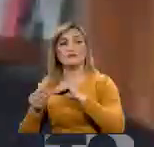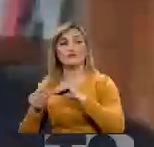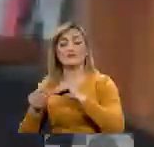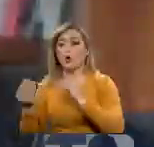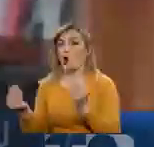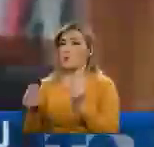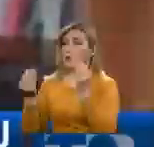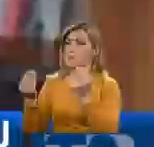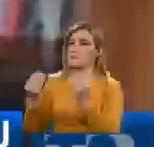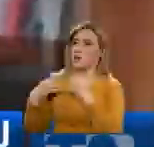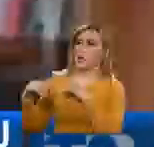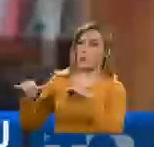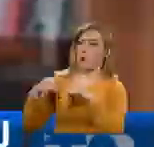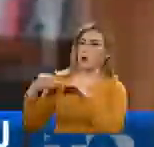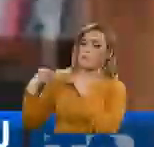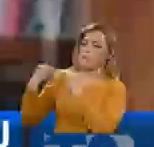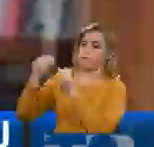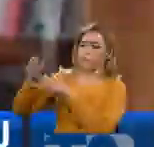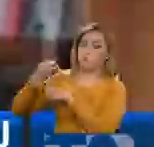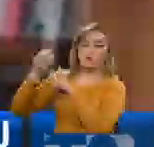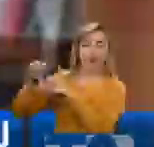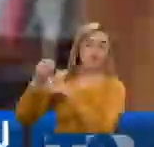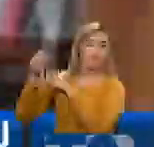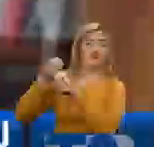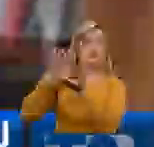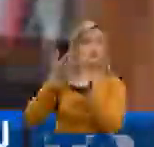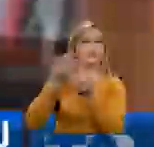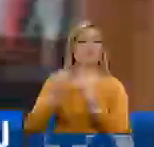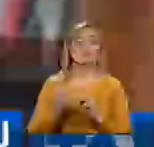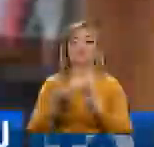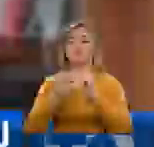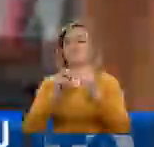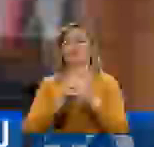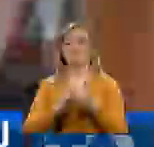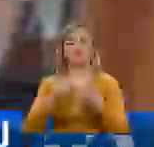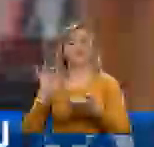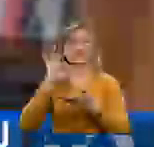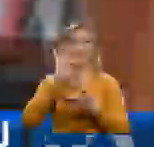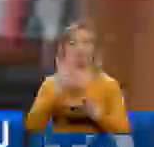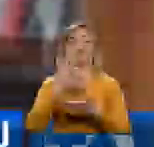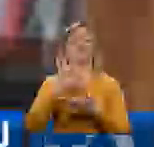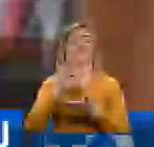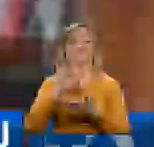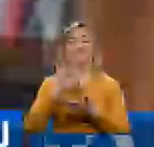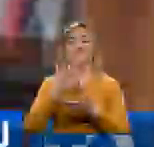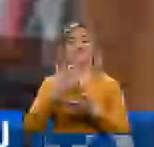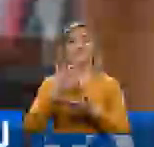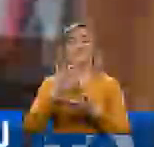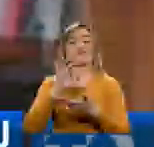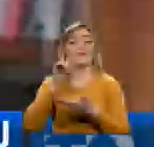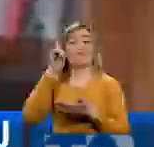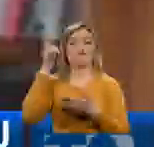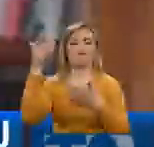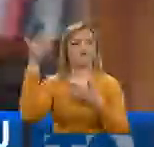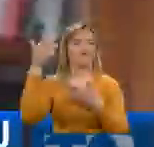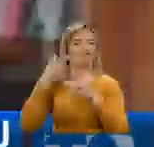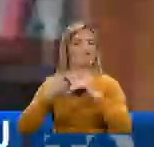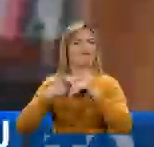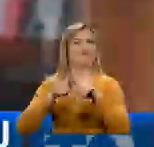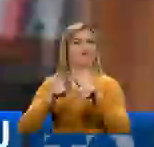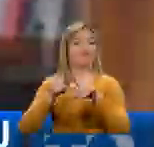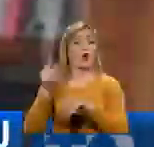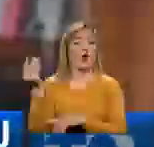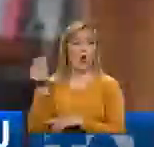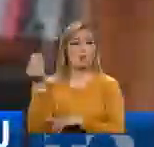que consideran similar. Hay una crisis en Occidente de la representación, que sobre todo los que llevan la bandera son los